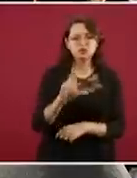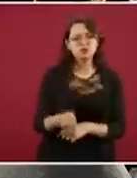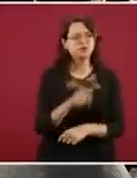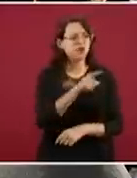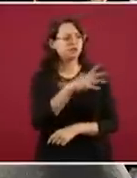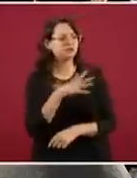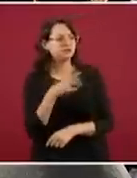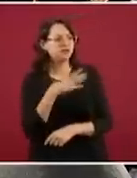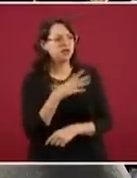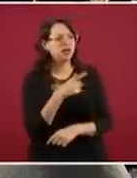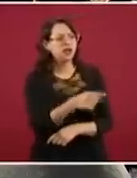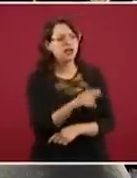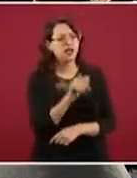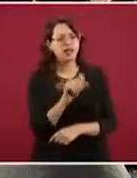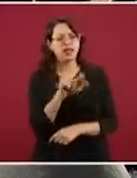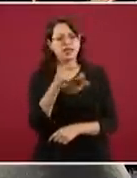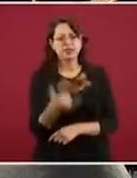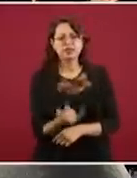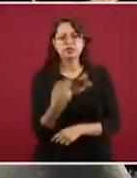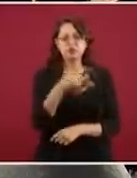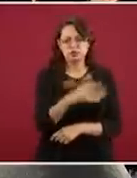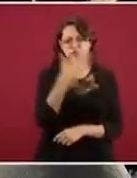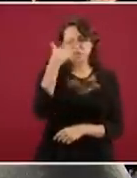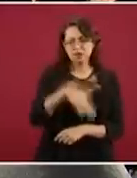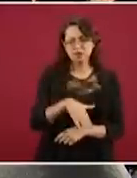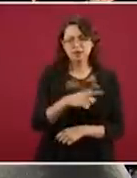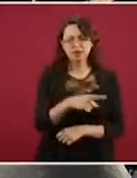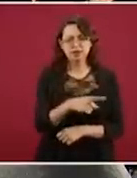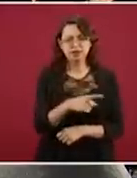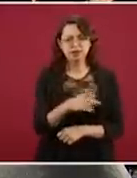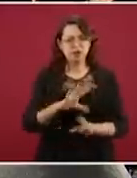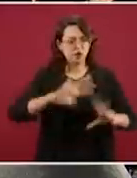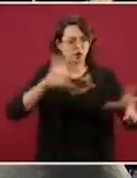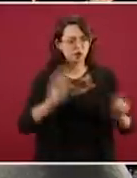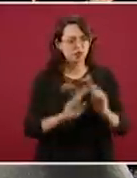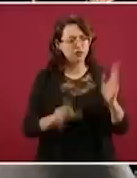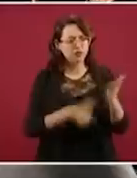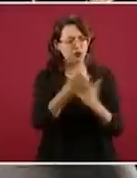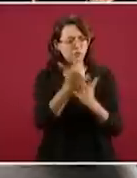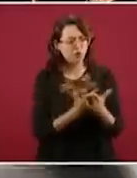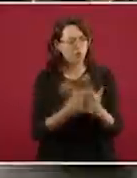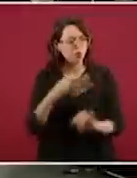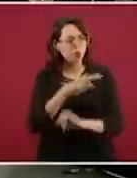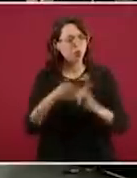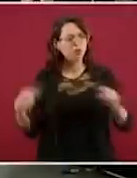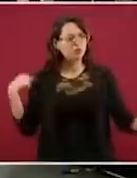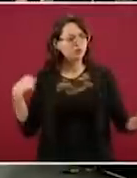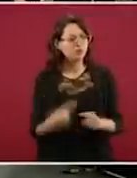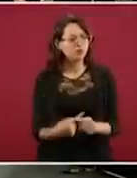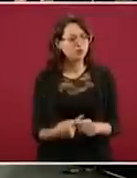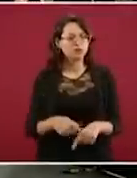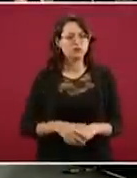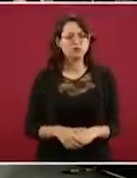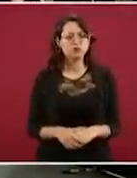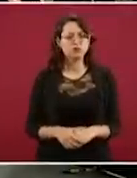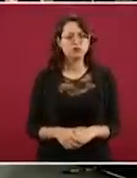¿no tienes el memorándum último?